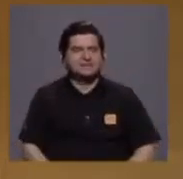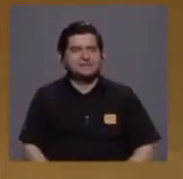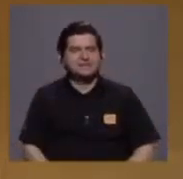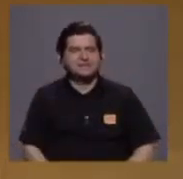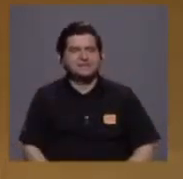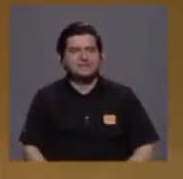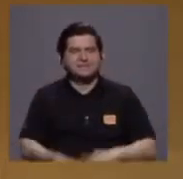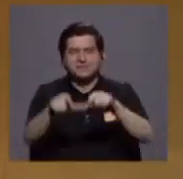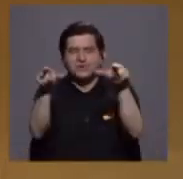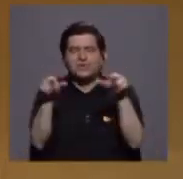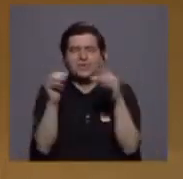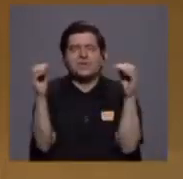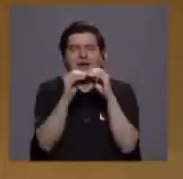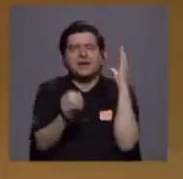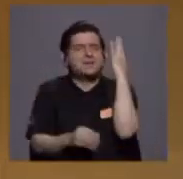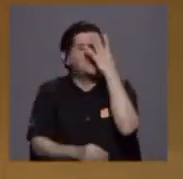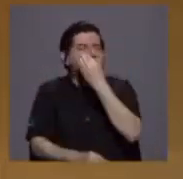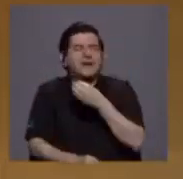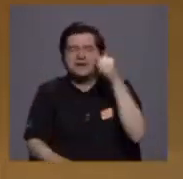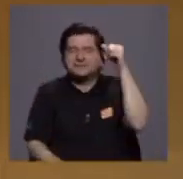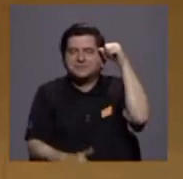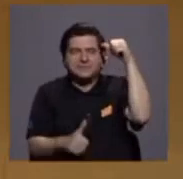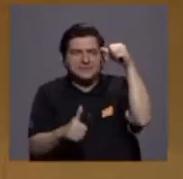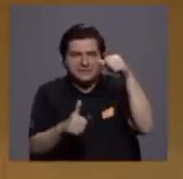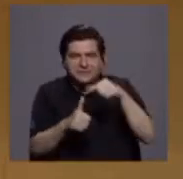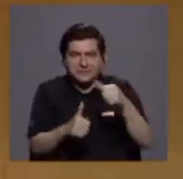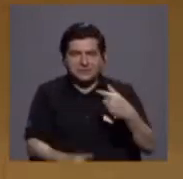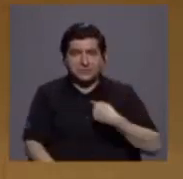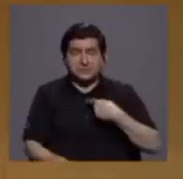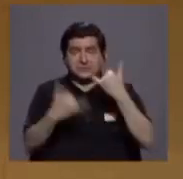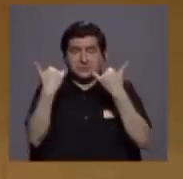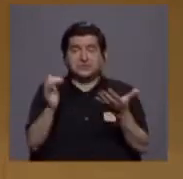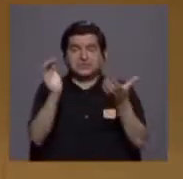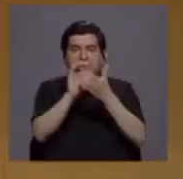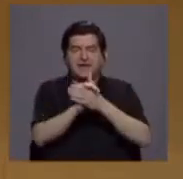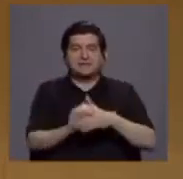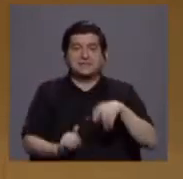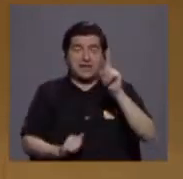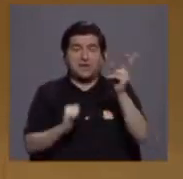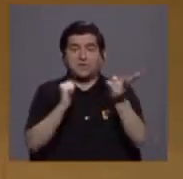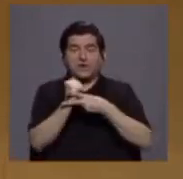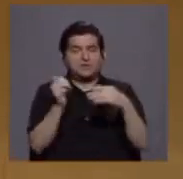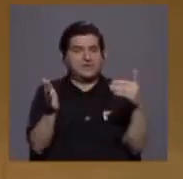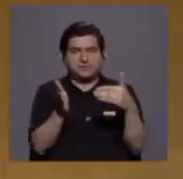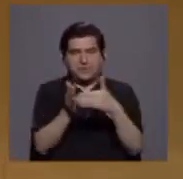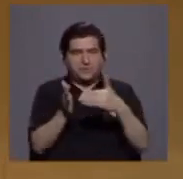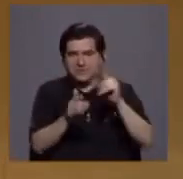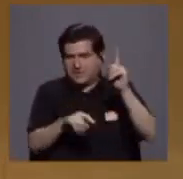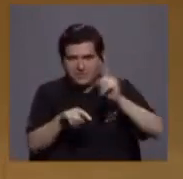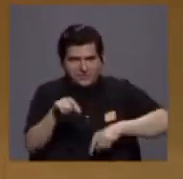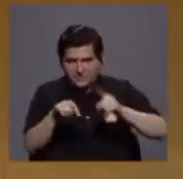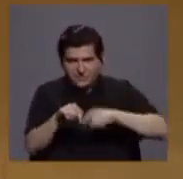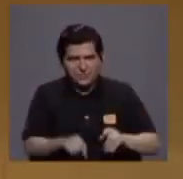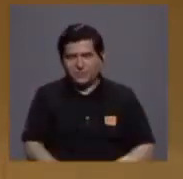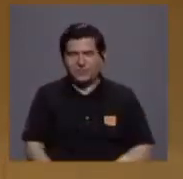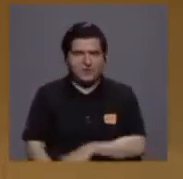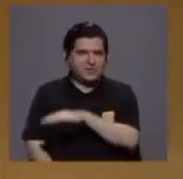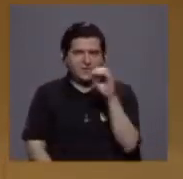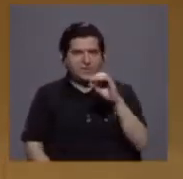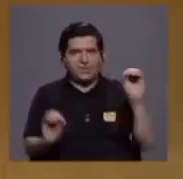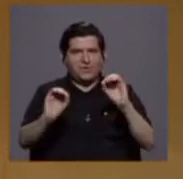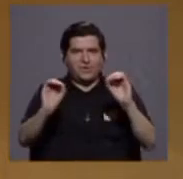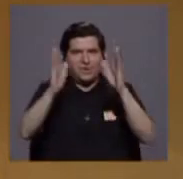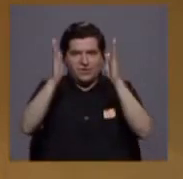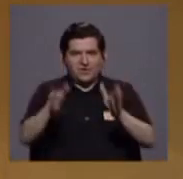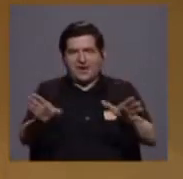más bello que yo conozco. Yo que ya me casé una vez no me puedo volver a casar, ni nadie lo